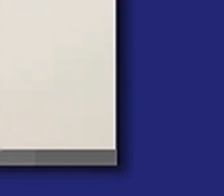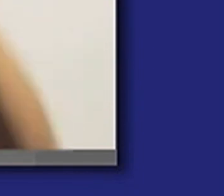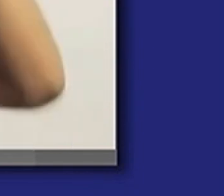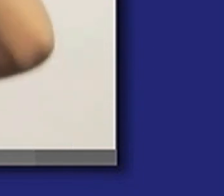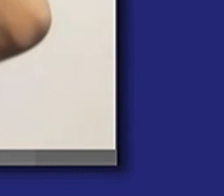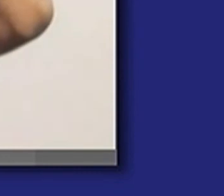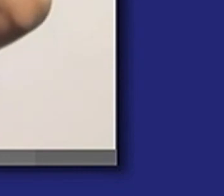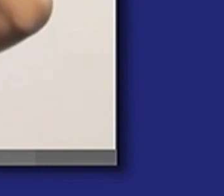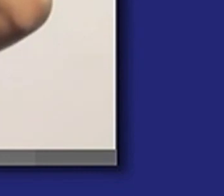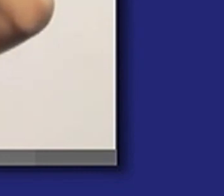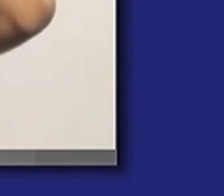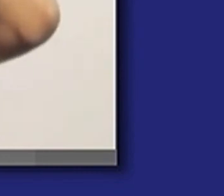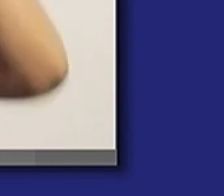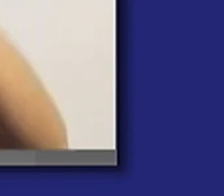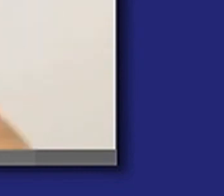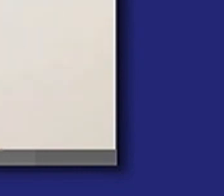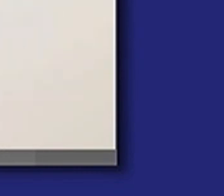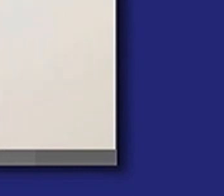indígenas.